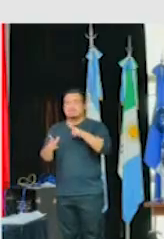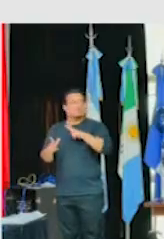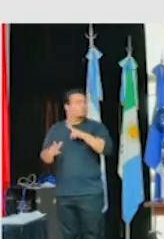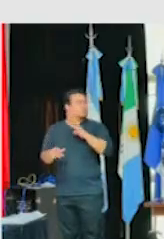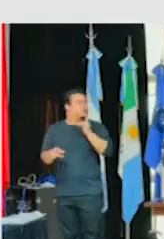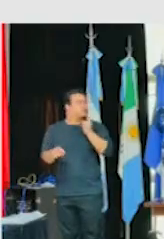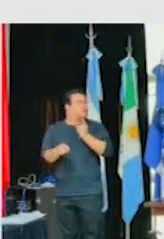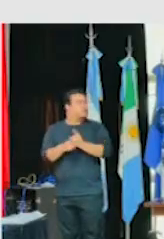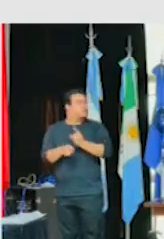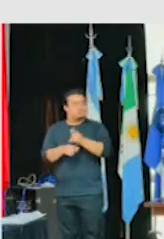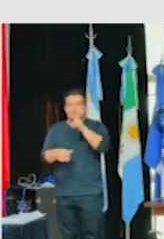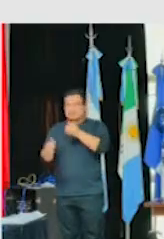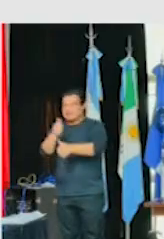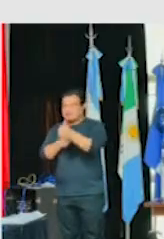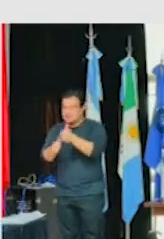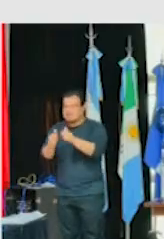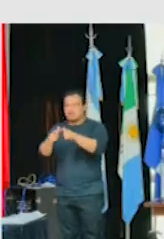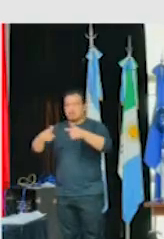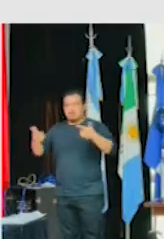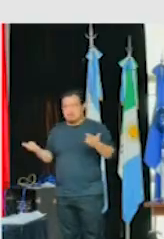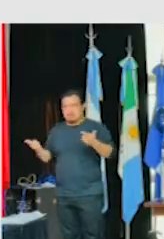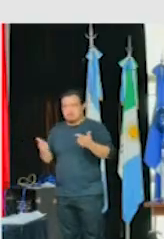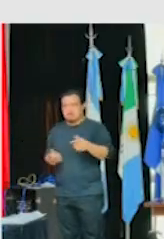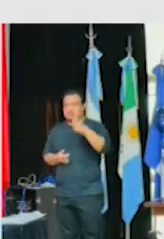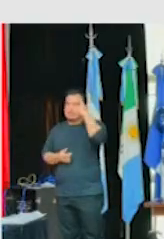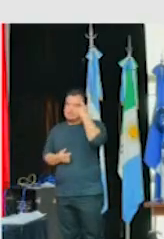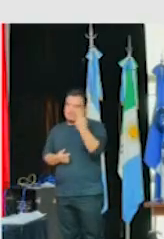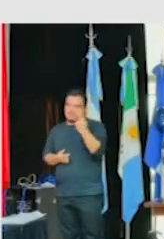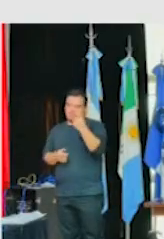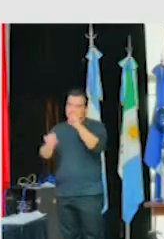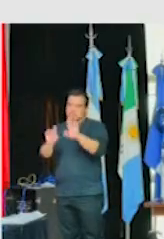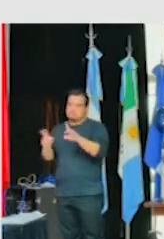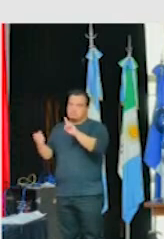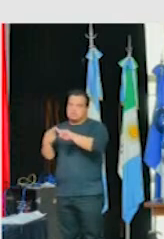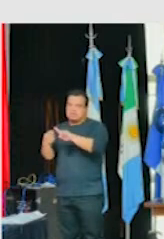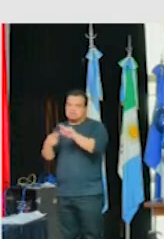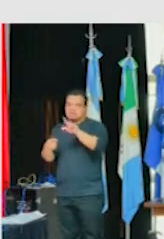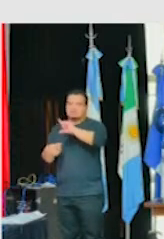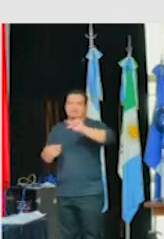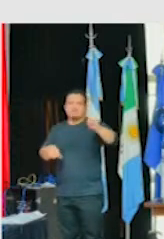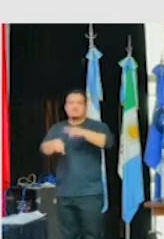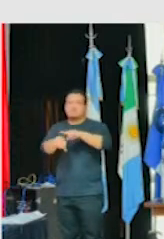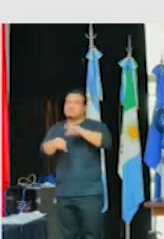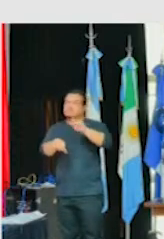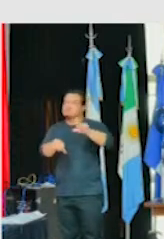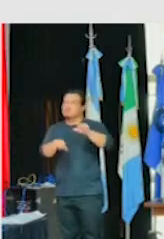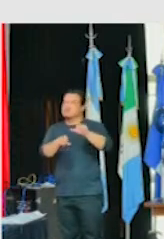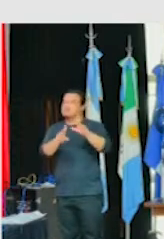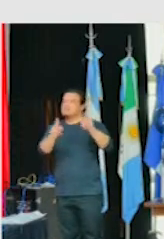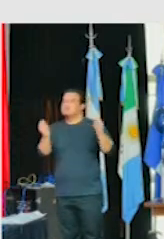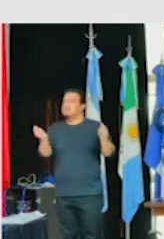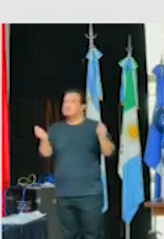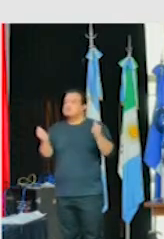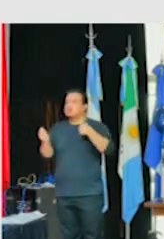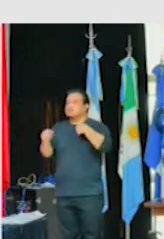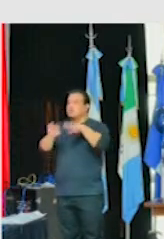Qué falta de empatía, en 10 minutos me atendió. Se fue, dicen que su horario terminó, qué desastre. Llegué a la